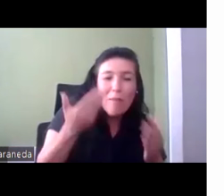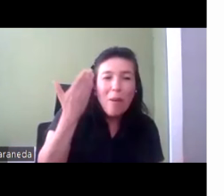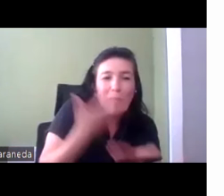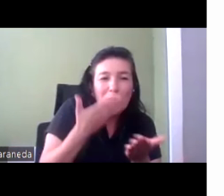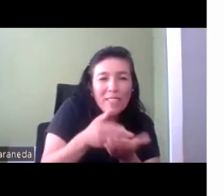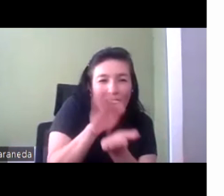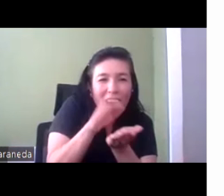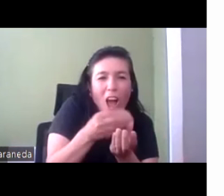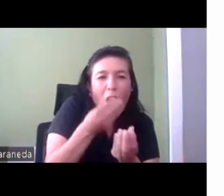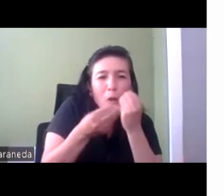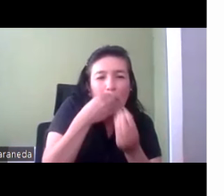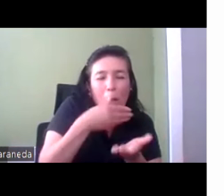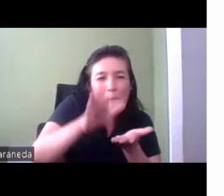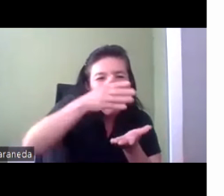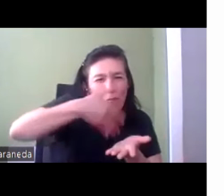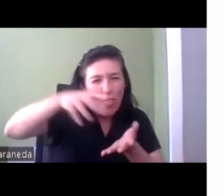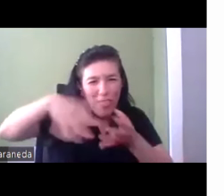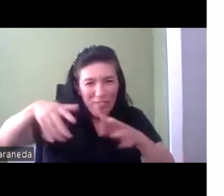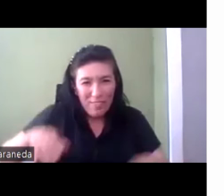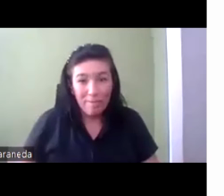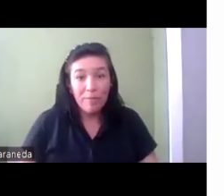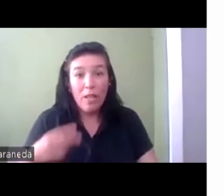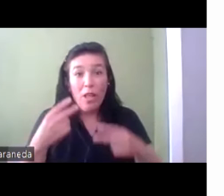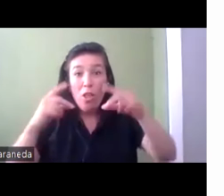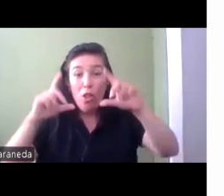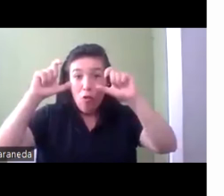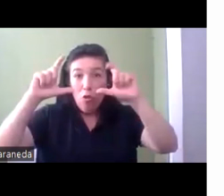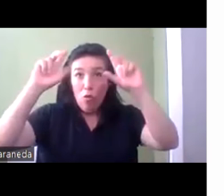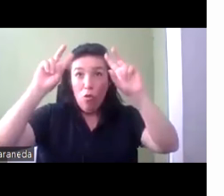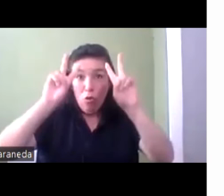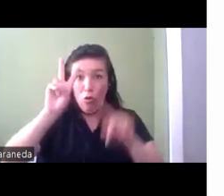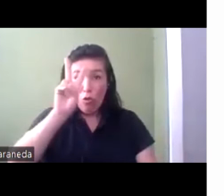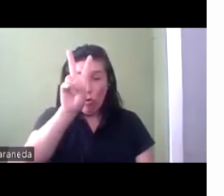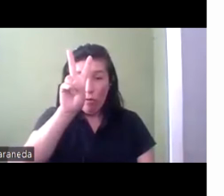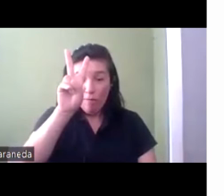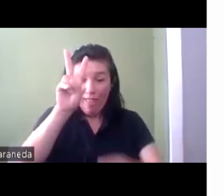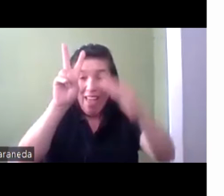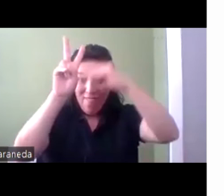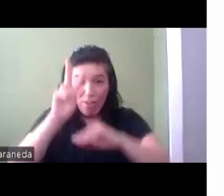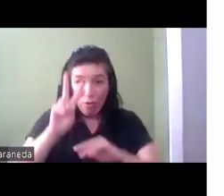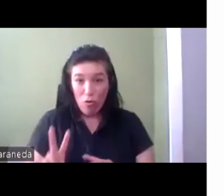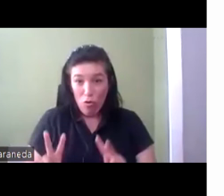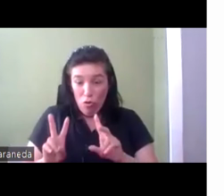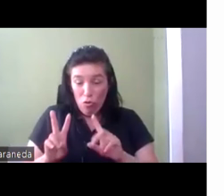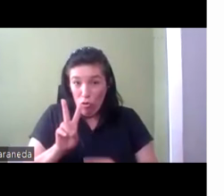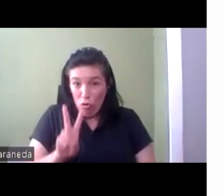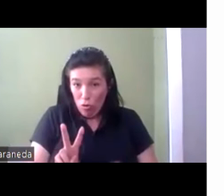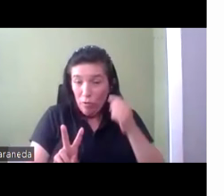cenital. En las dos imágenes de abajo se puede ver la producción de un modelo digital de elevaciones que